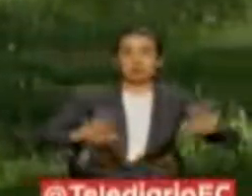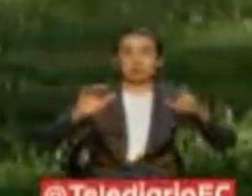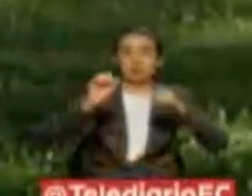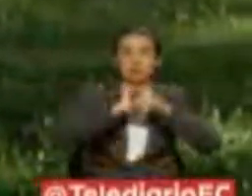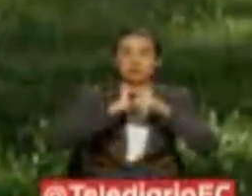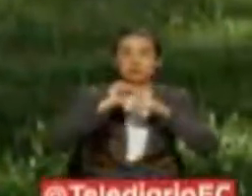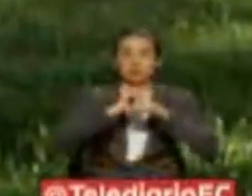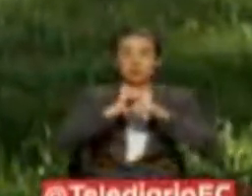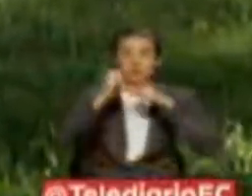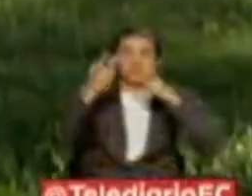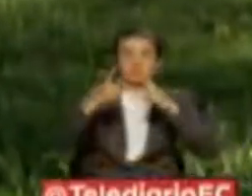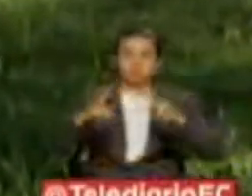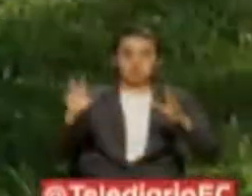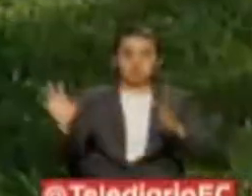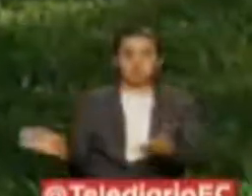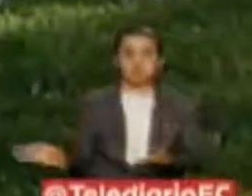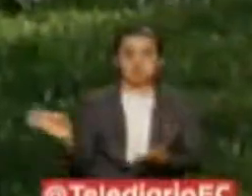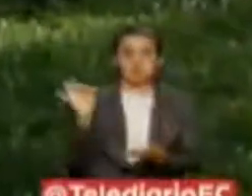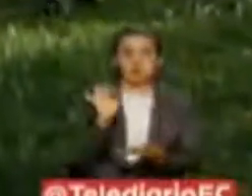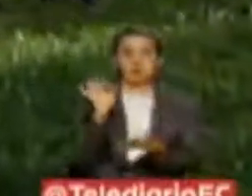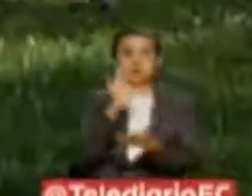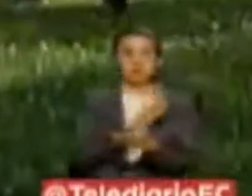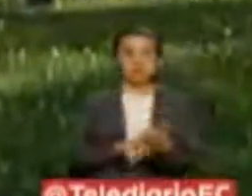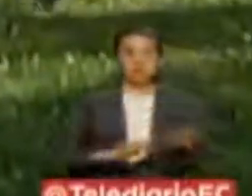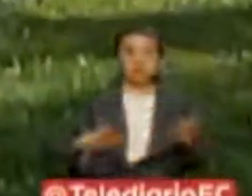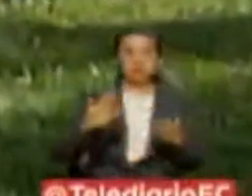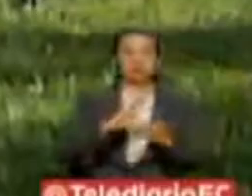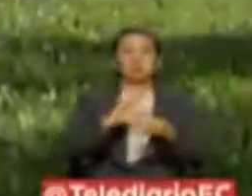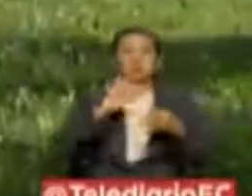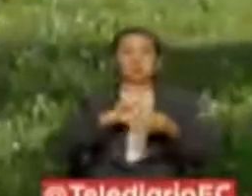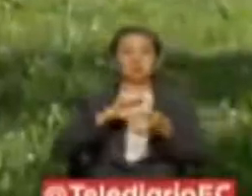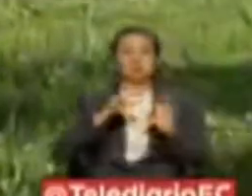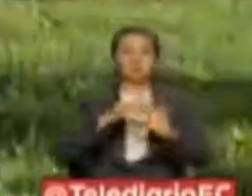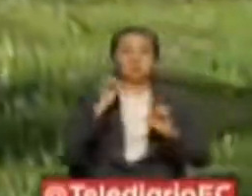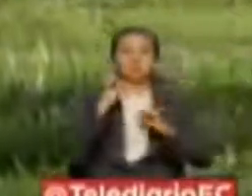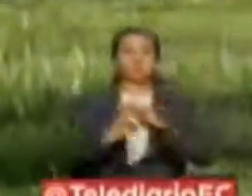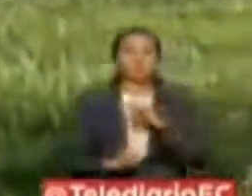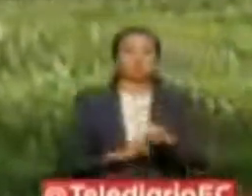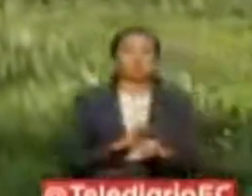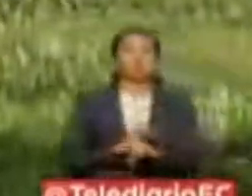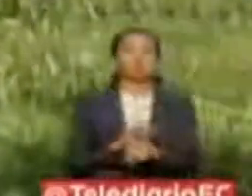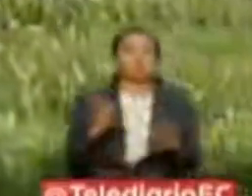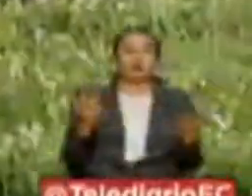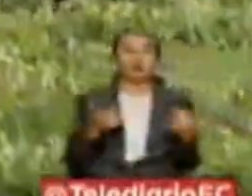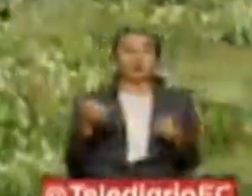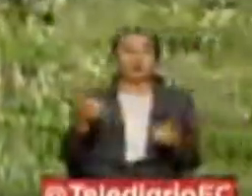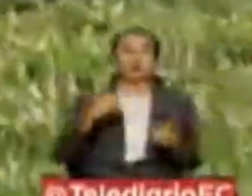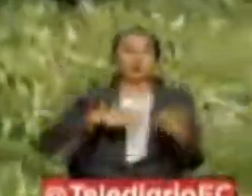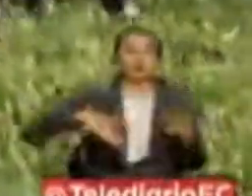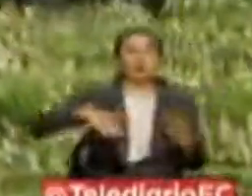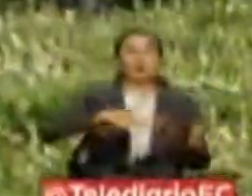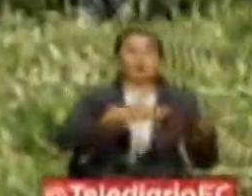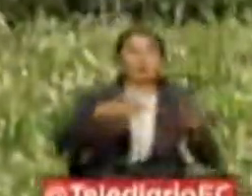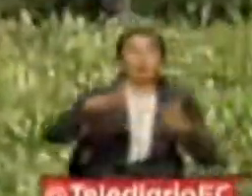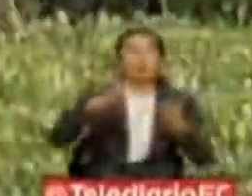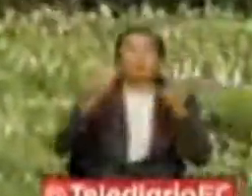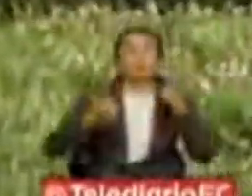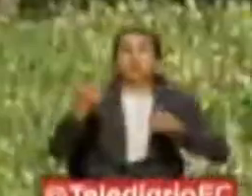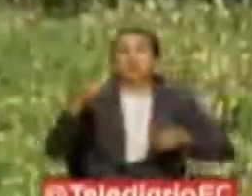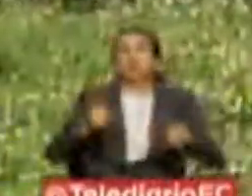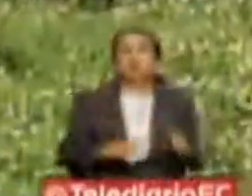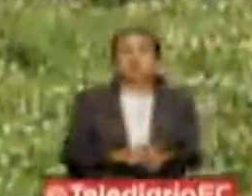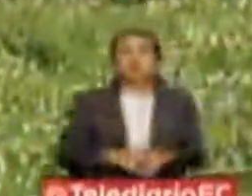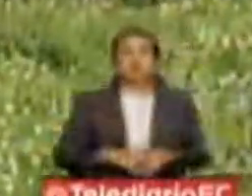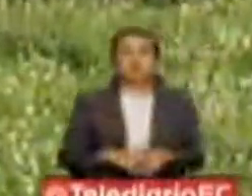entrenamiento adecuado, representen al país en los campeonatos internacionales. ¿Cuál es el trayecto que van a recorrer estos chicos el día domingo?